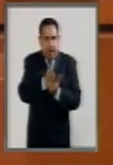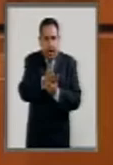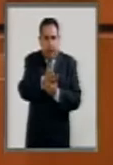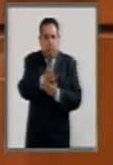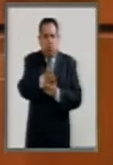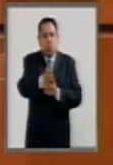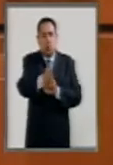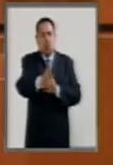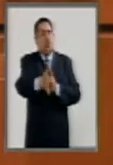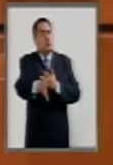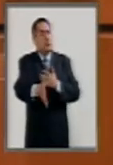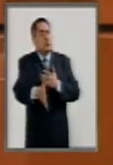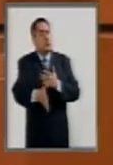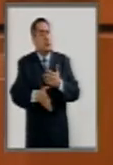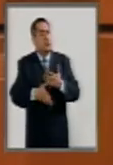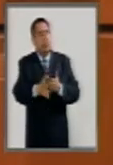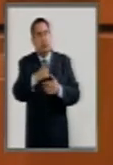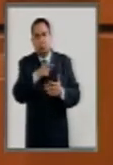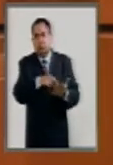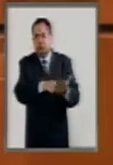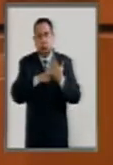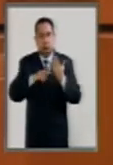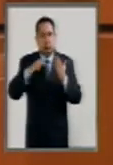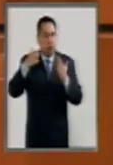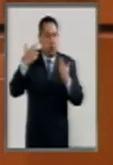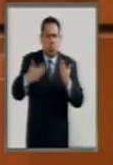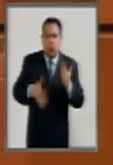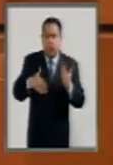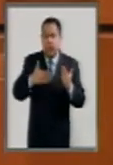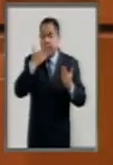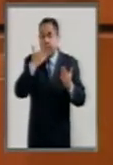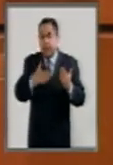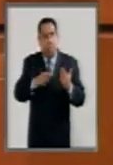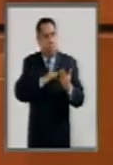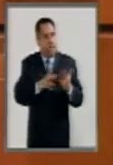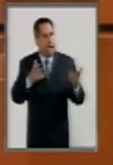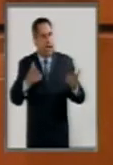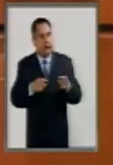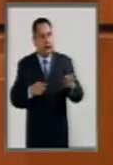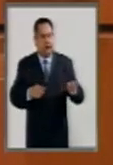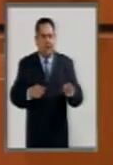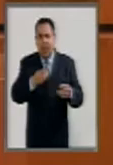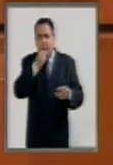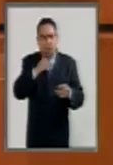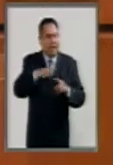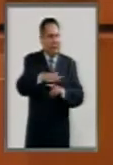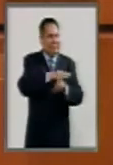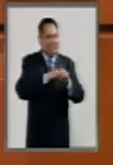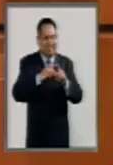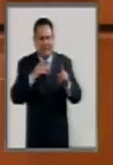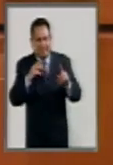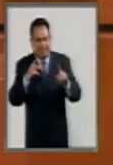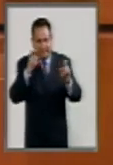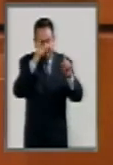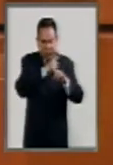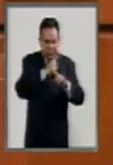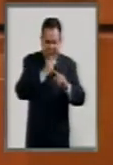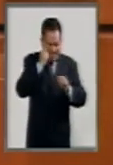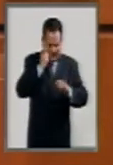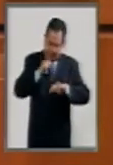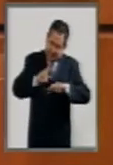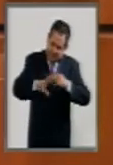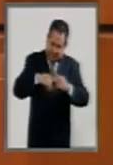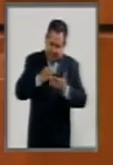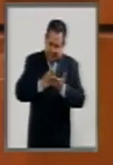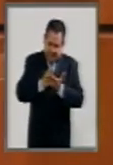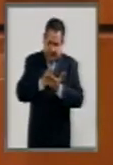mujeres emblemáticas, ejemplo de lo que se pueden hacer en las peores condiciones y llegar al momento